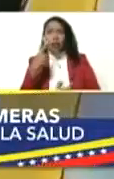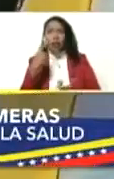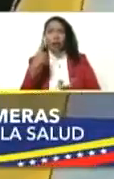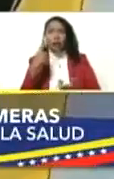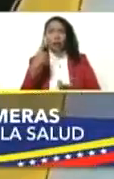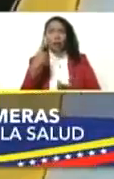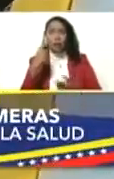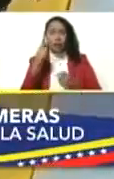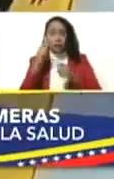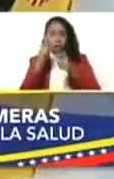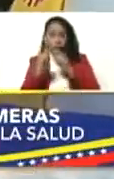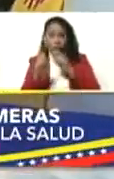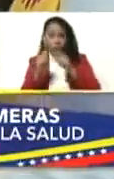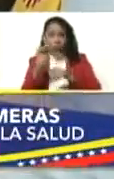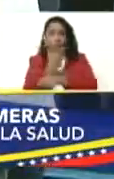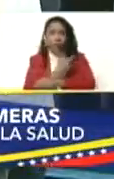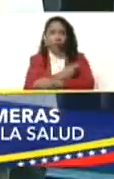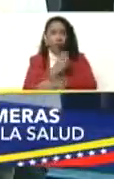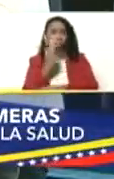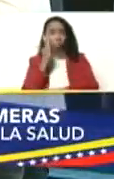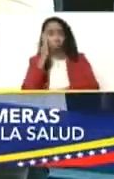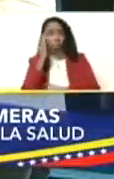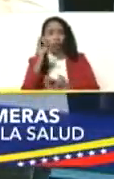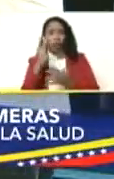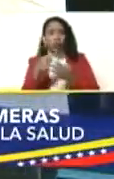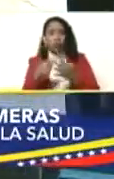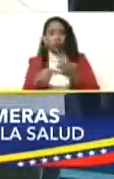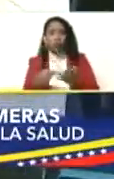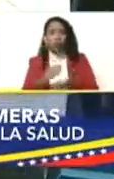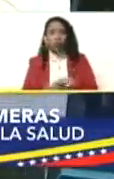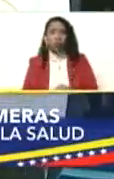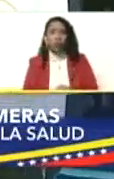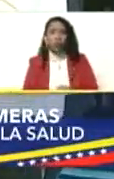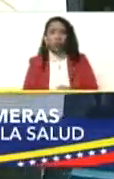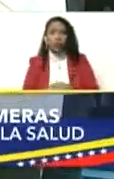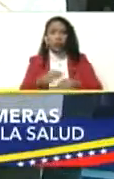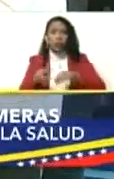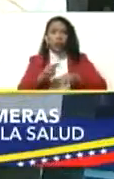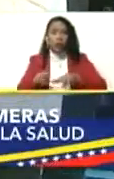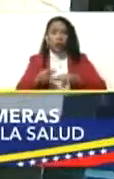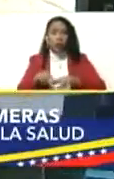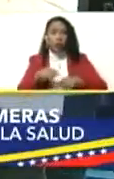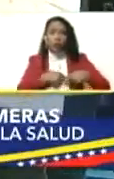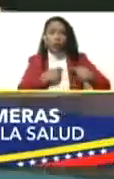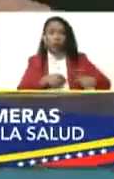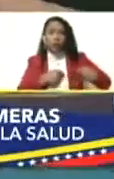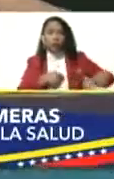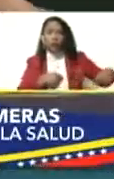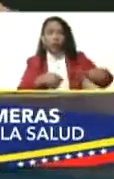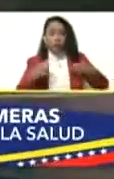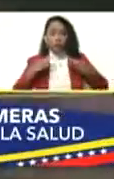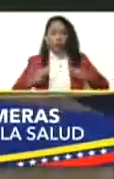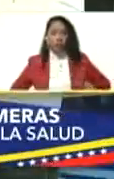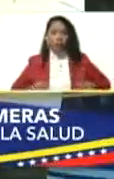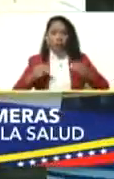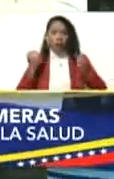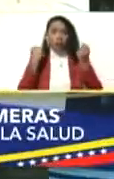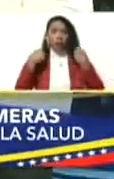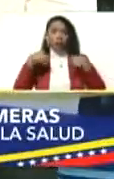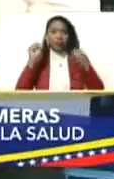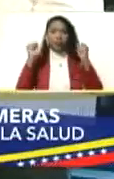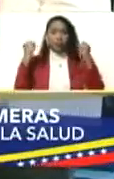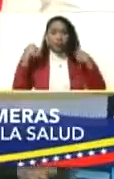laparoscopia, anestesiología y reanimación, medicina crítica, pediátrica, cardiología, medicina física y rehabilitación, además